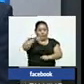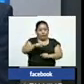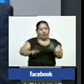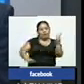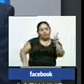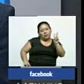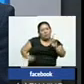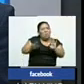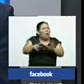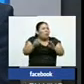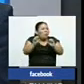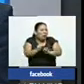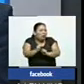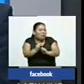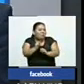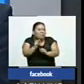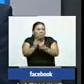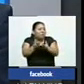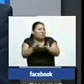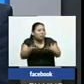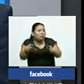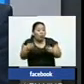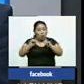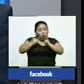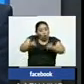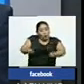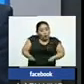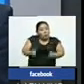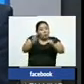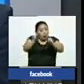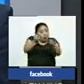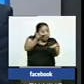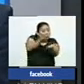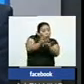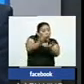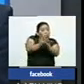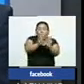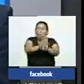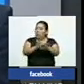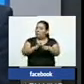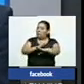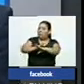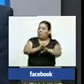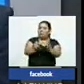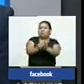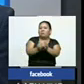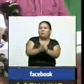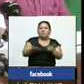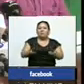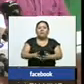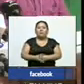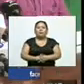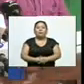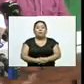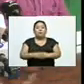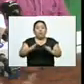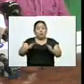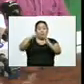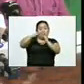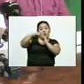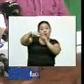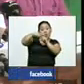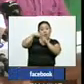de las soluciones que pueden ofrecer los gobiernos para solventar este problema. La iglesia